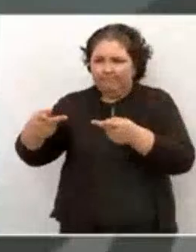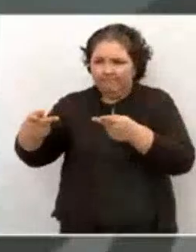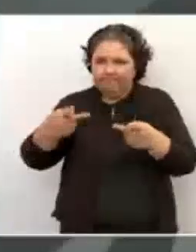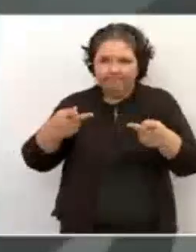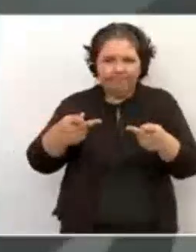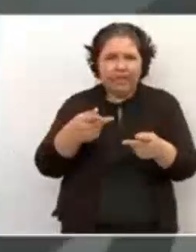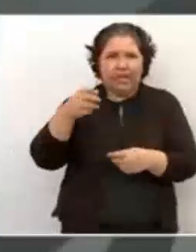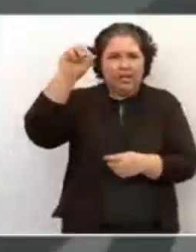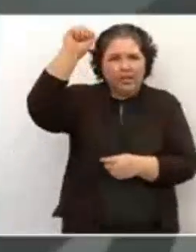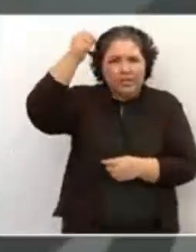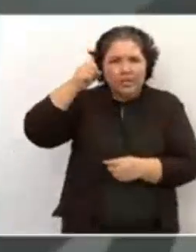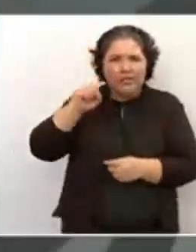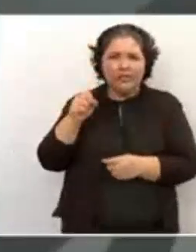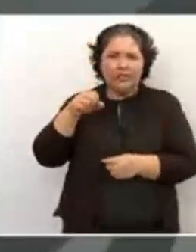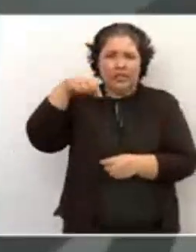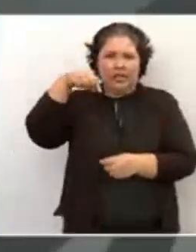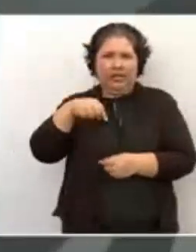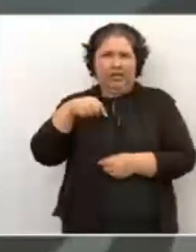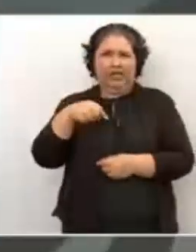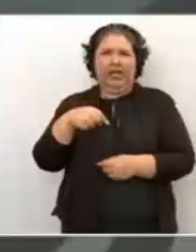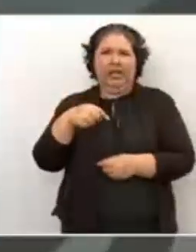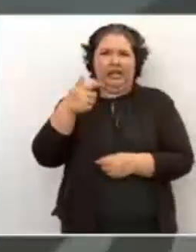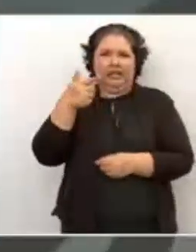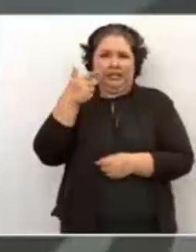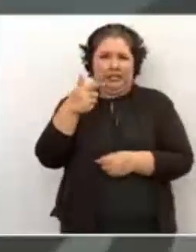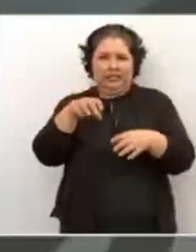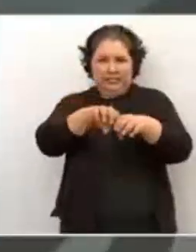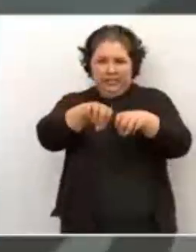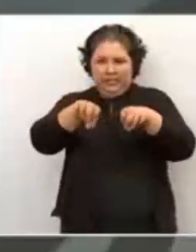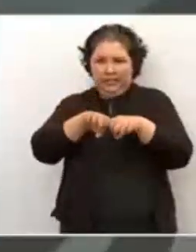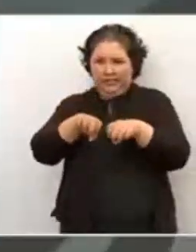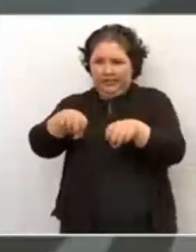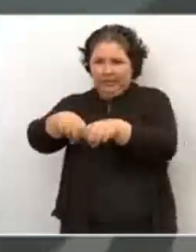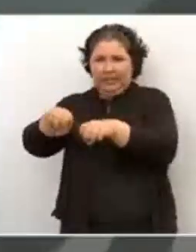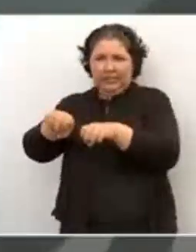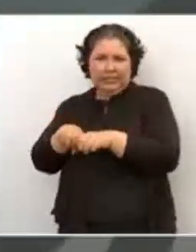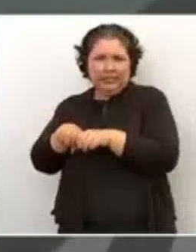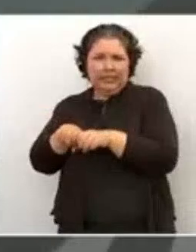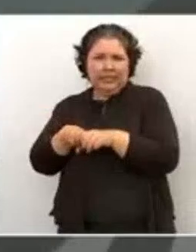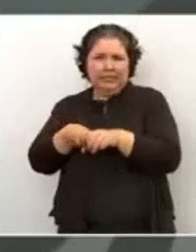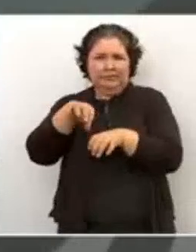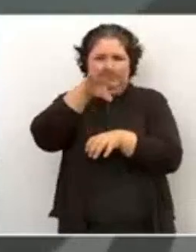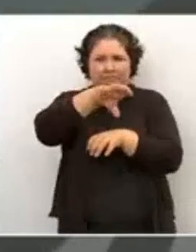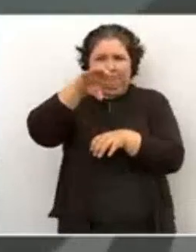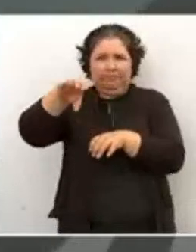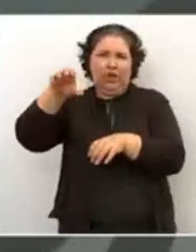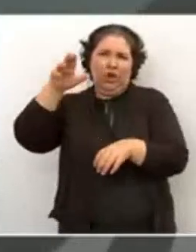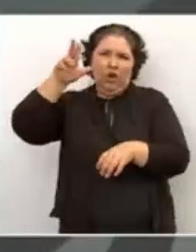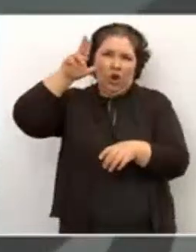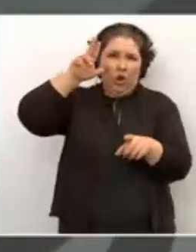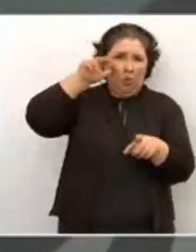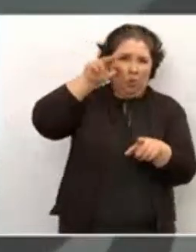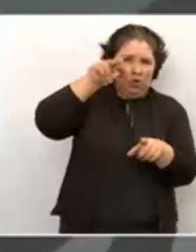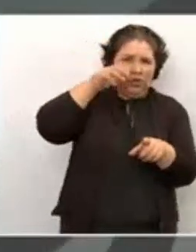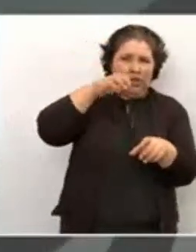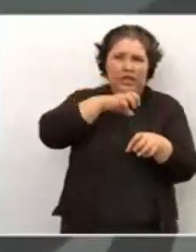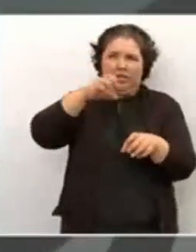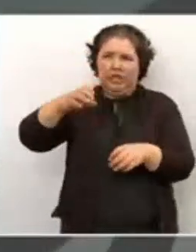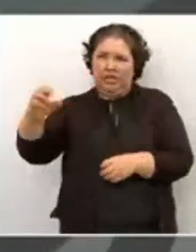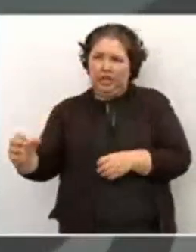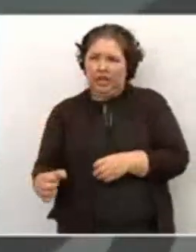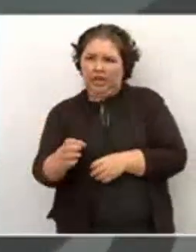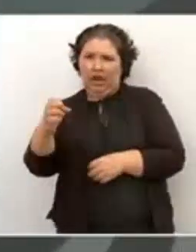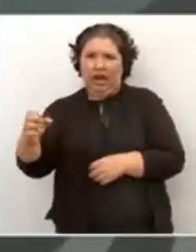En Sinaloa ya contamos con los 7 equipos operativos regionales, desde Los Mochis hasta Escuinapan, pasando